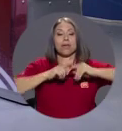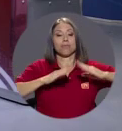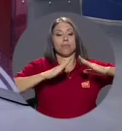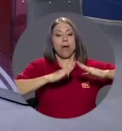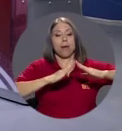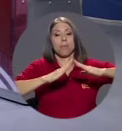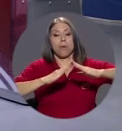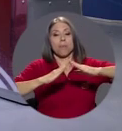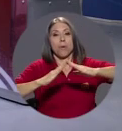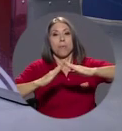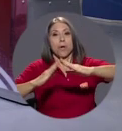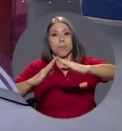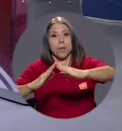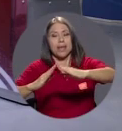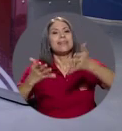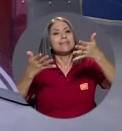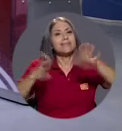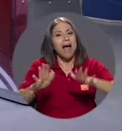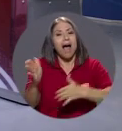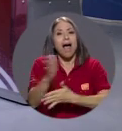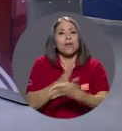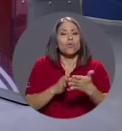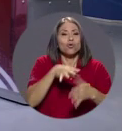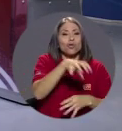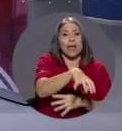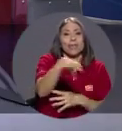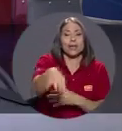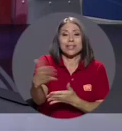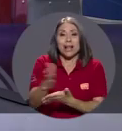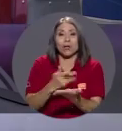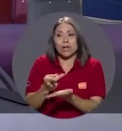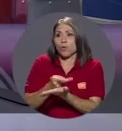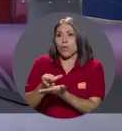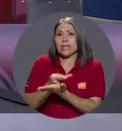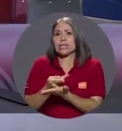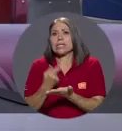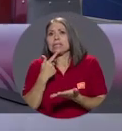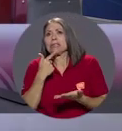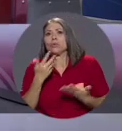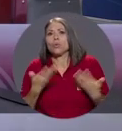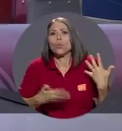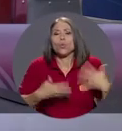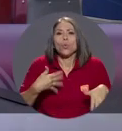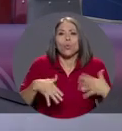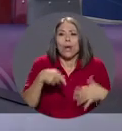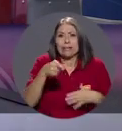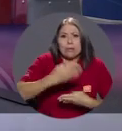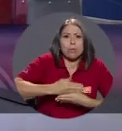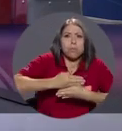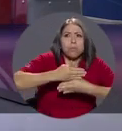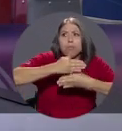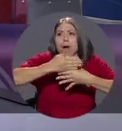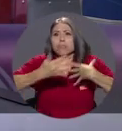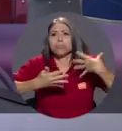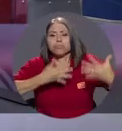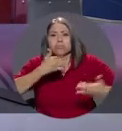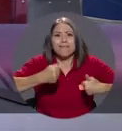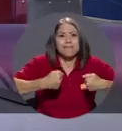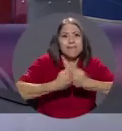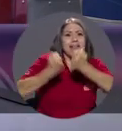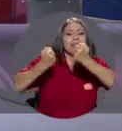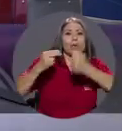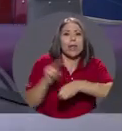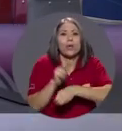embargo ya algunos cantones, algunas provincias han levantado la voz en el sentido de el reto que les puede